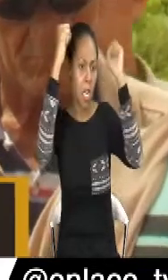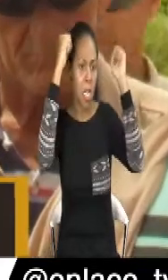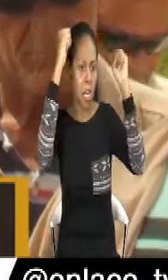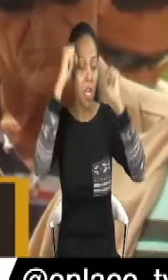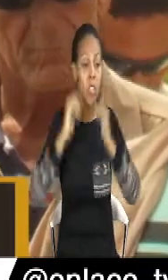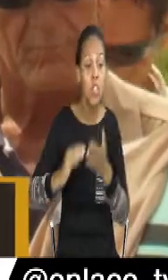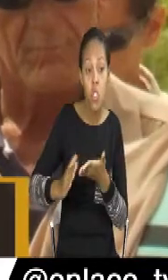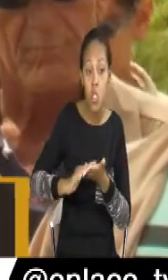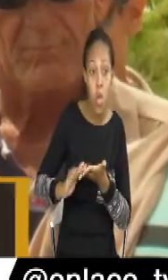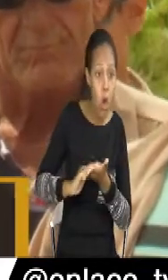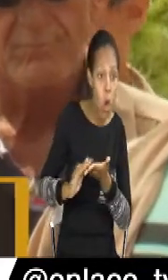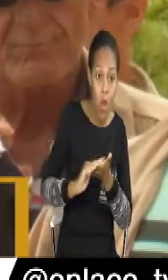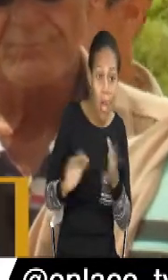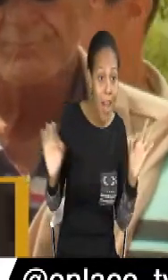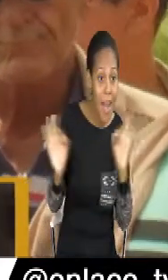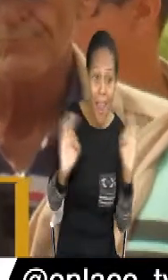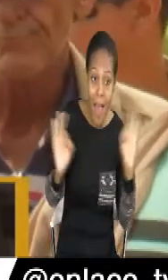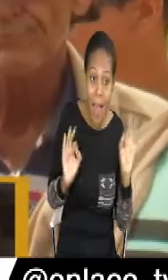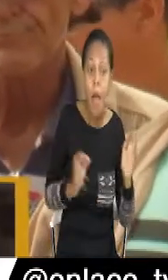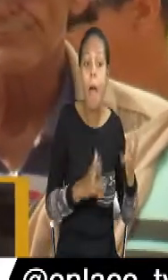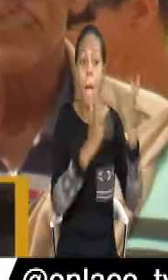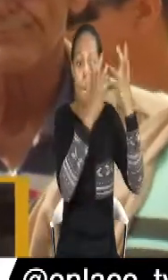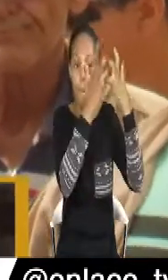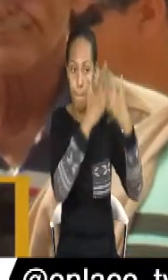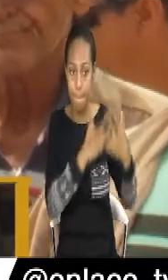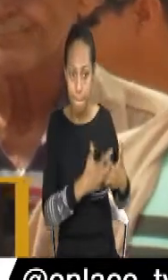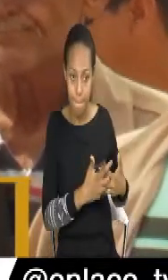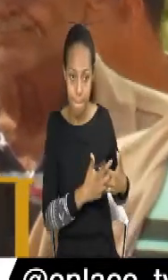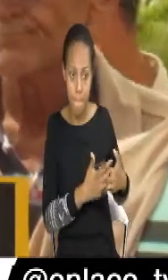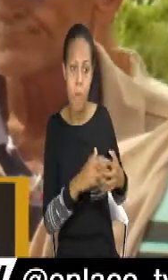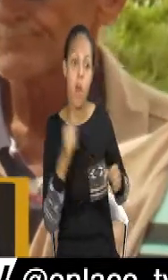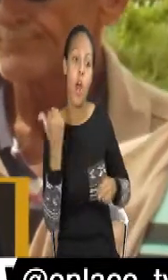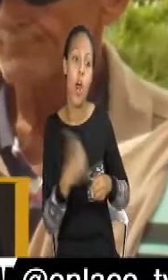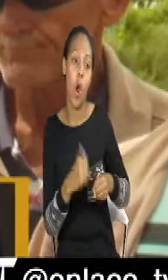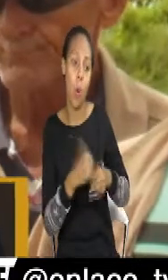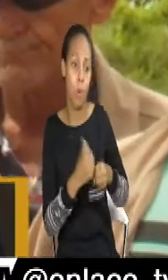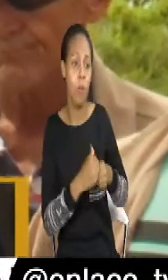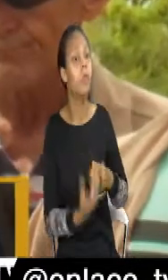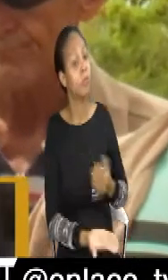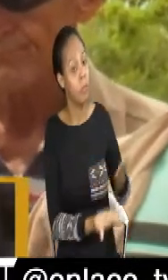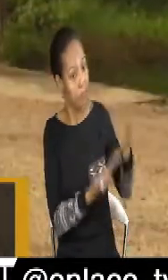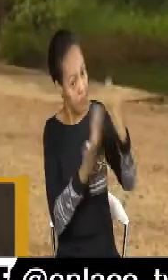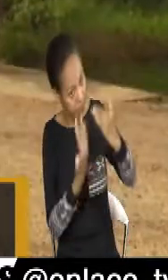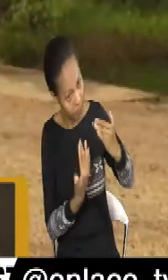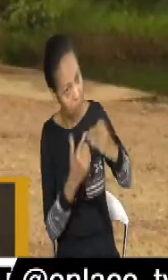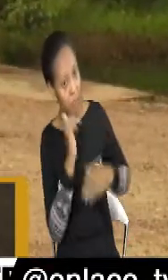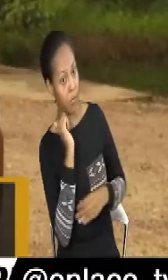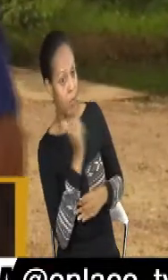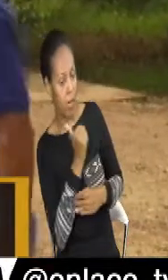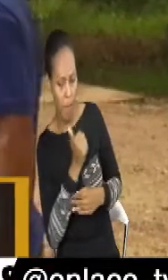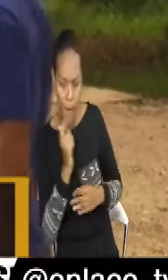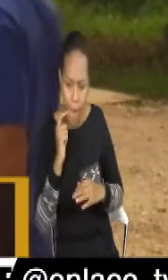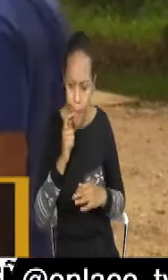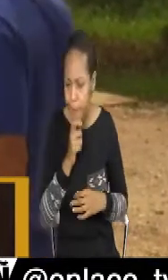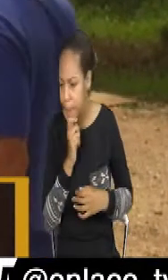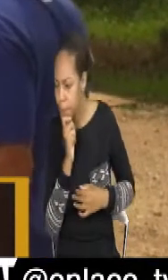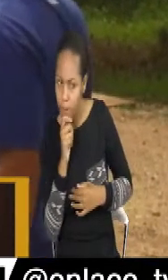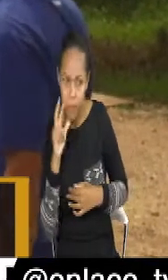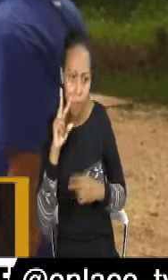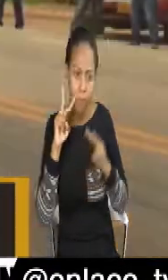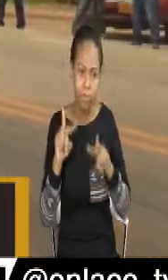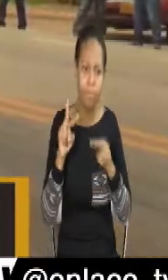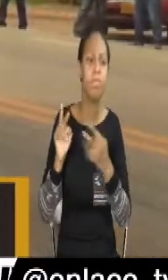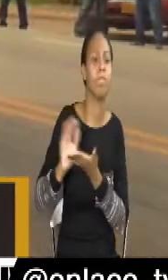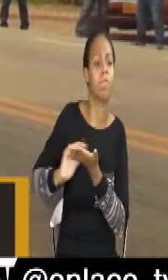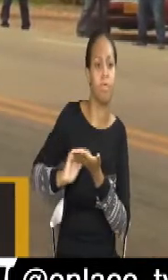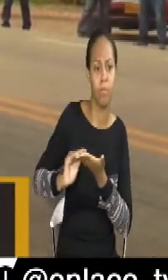por parte de Ecopetrol que realmente venga y verifique qué es lo que pasa en este proceso. Los trabajadores optaron este miércoles por